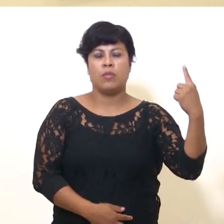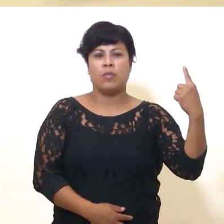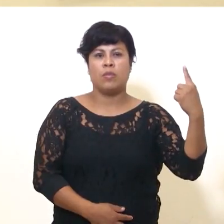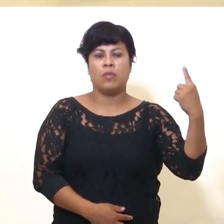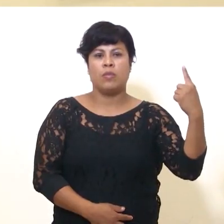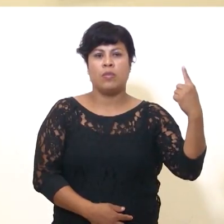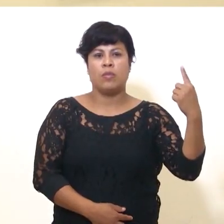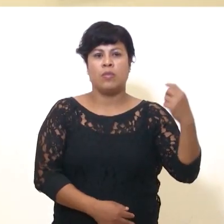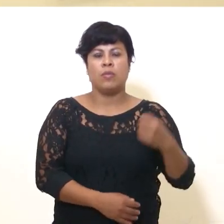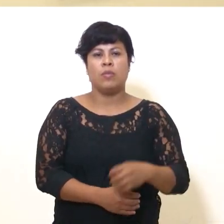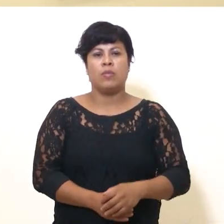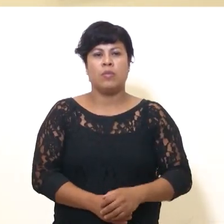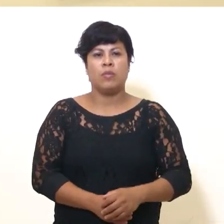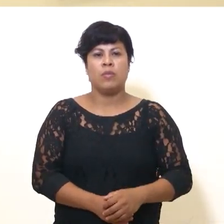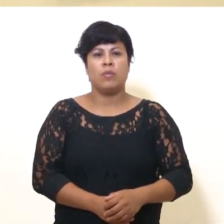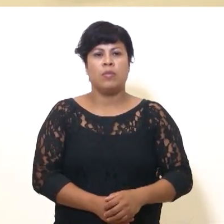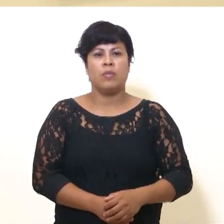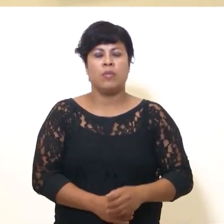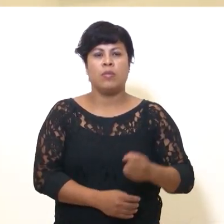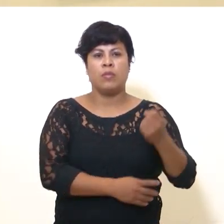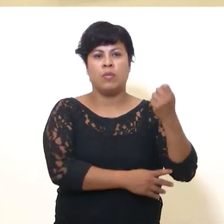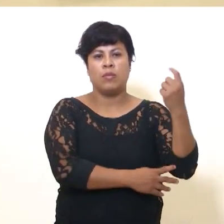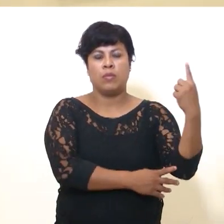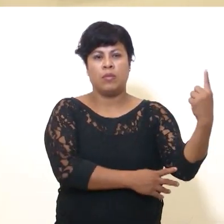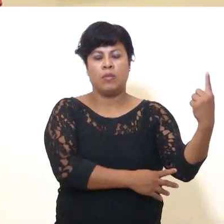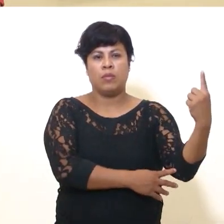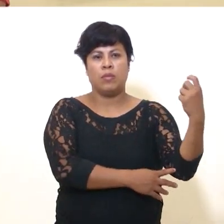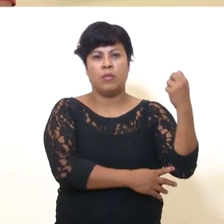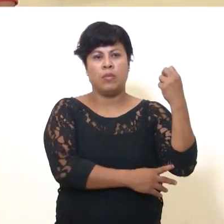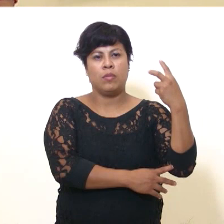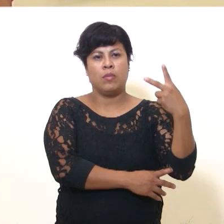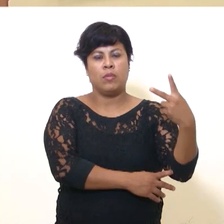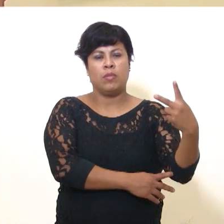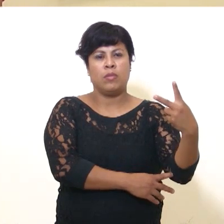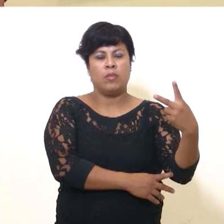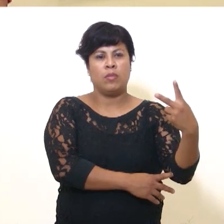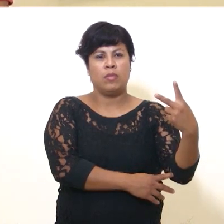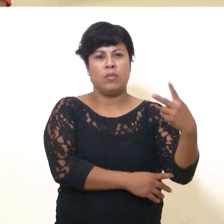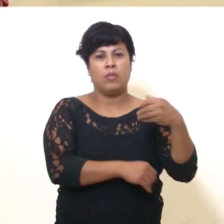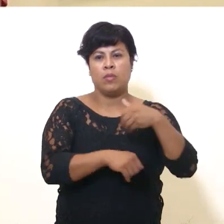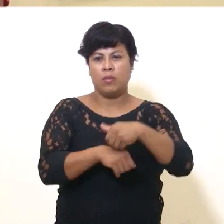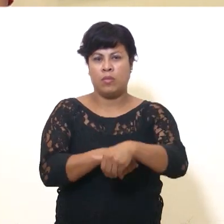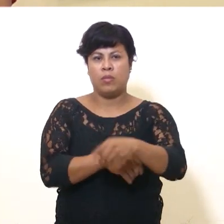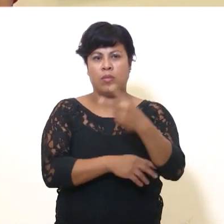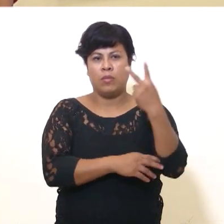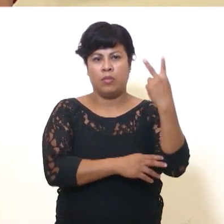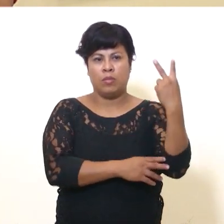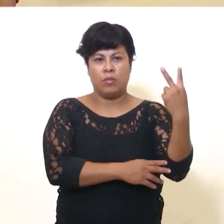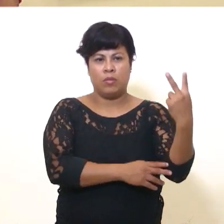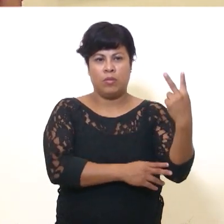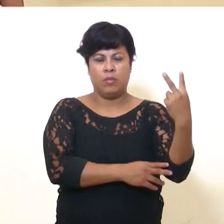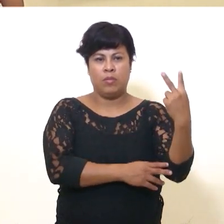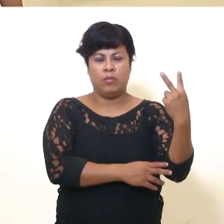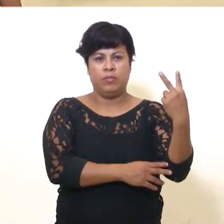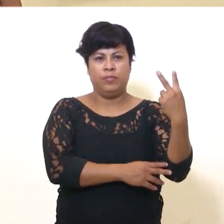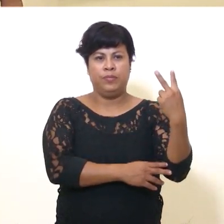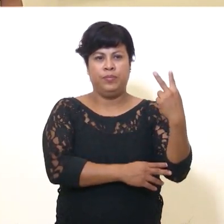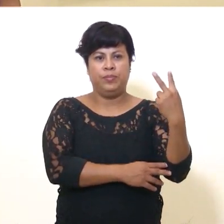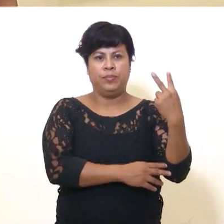1. 1. Con mis deditos. 1. 2.